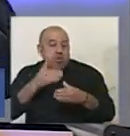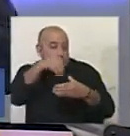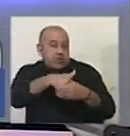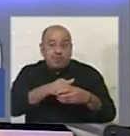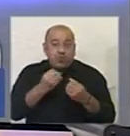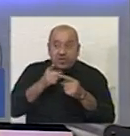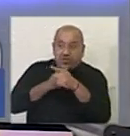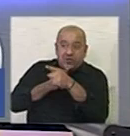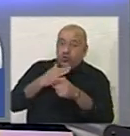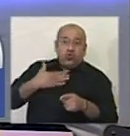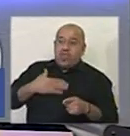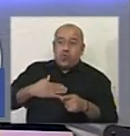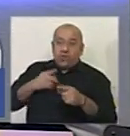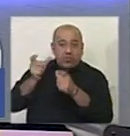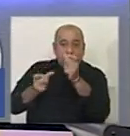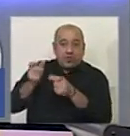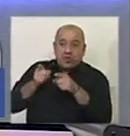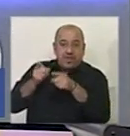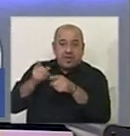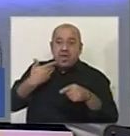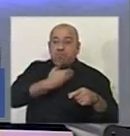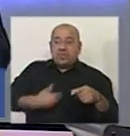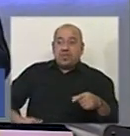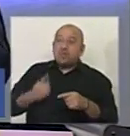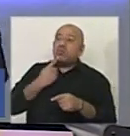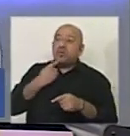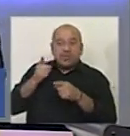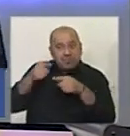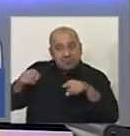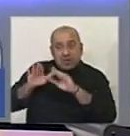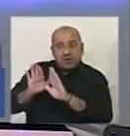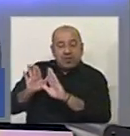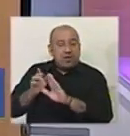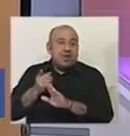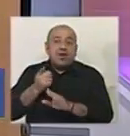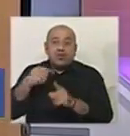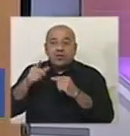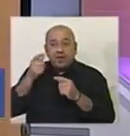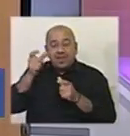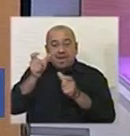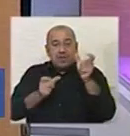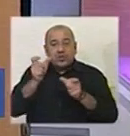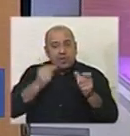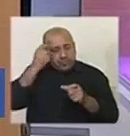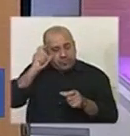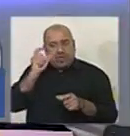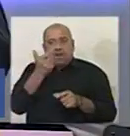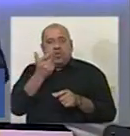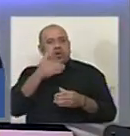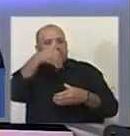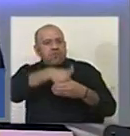pasando. No se está entendiendo, creo yo, lo mismo que se habla de nacionalismos o el tema de la migración, que